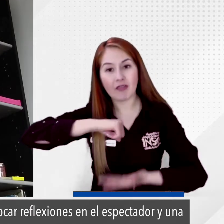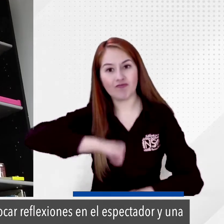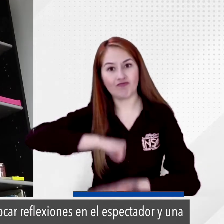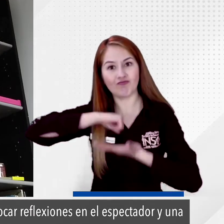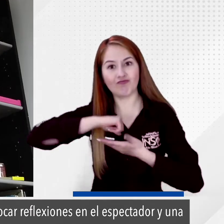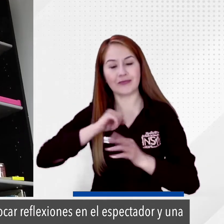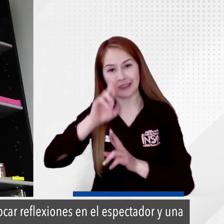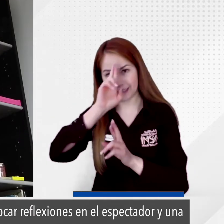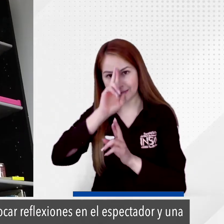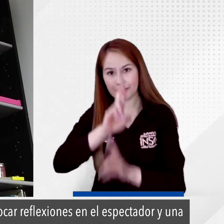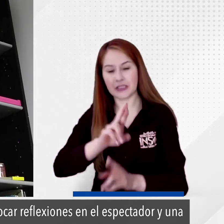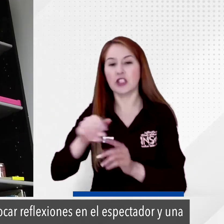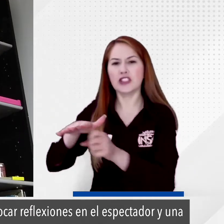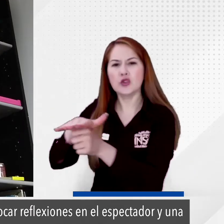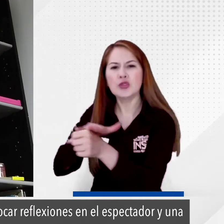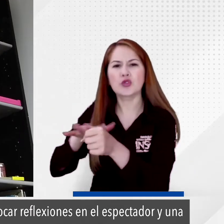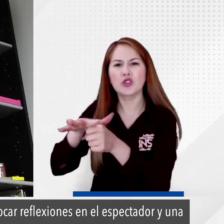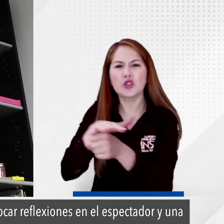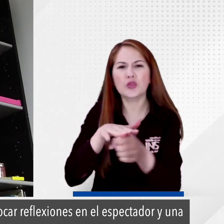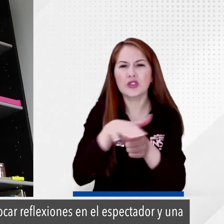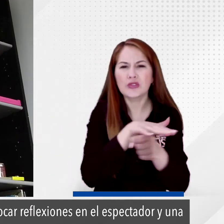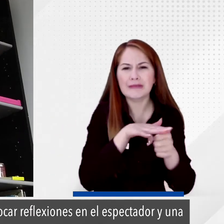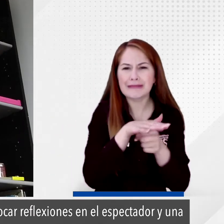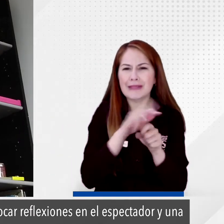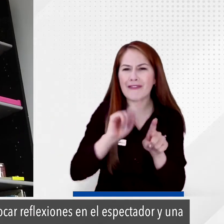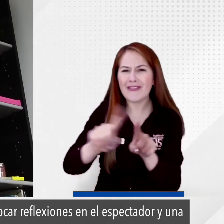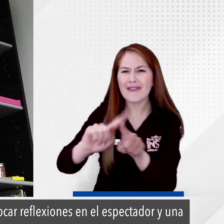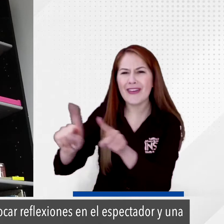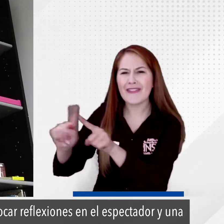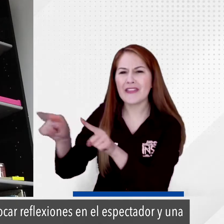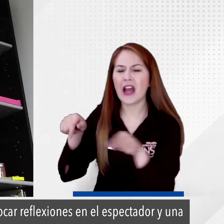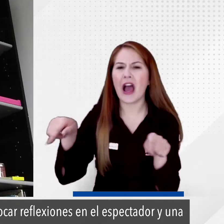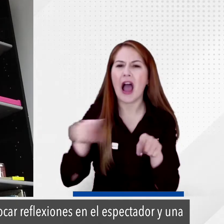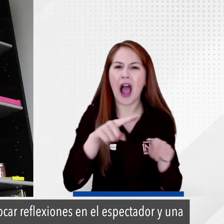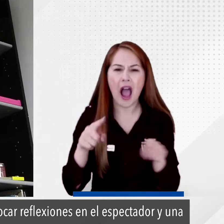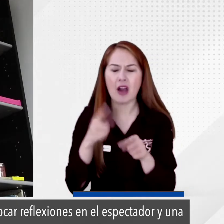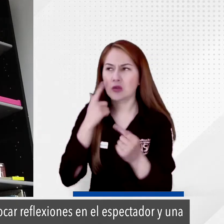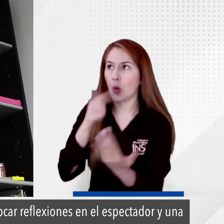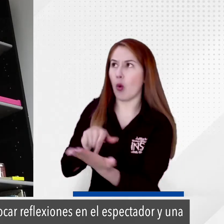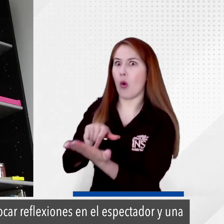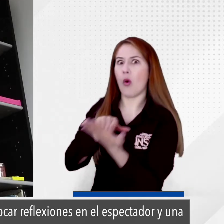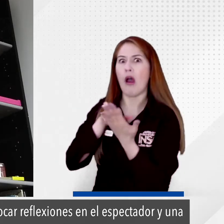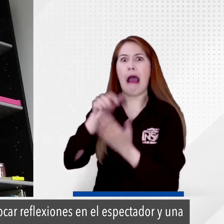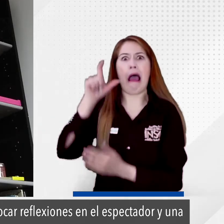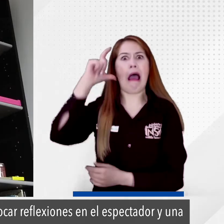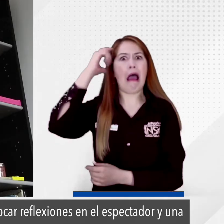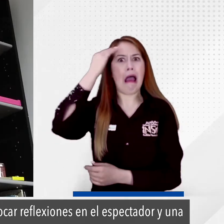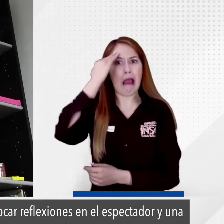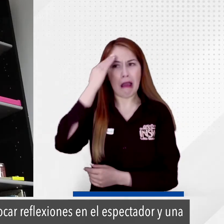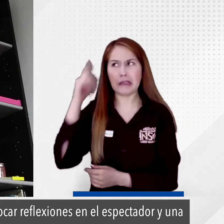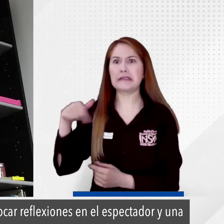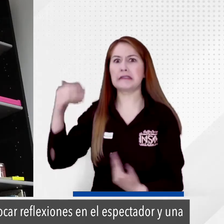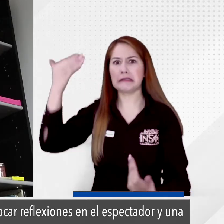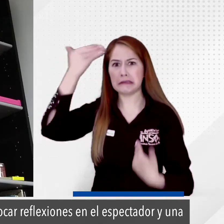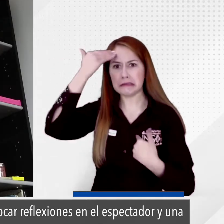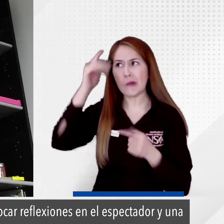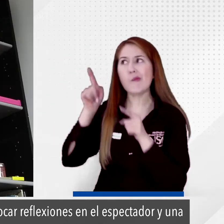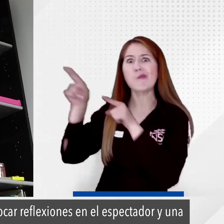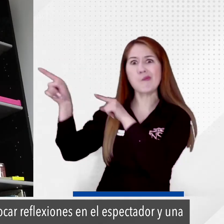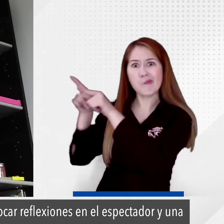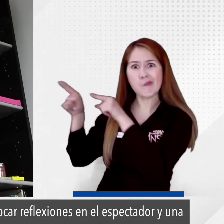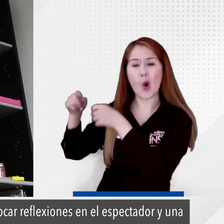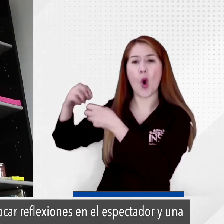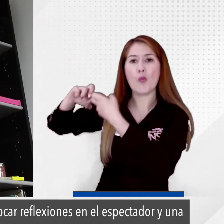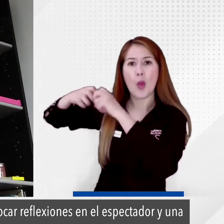Es una experiencia que busca provocar reflexiones en el espectador y una sensibilización a los problemas que aquejan a la